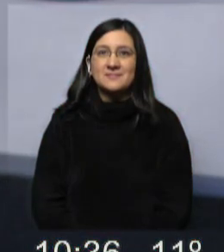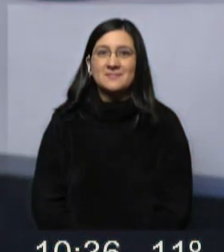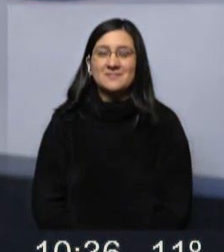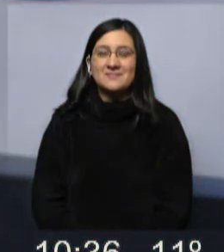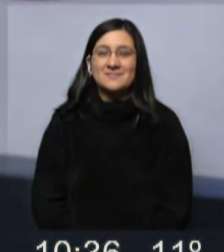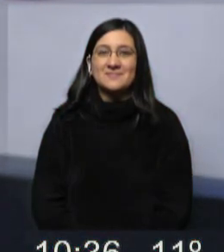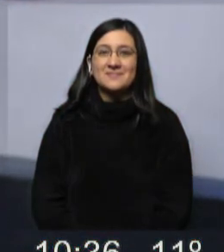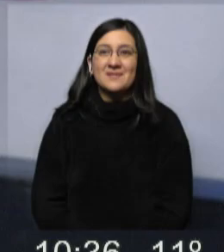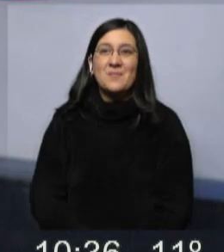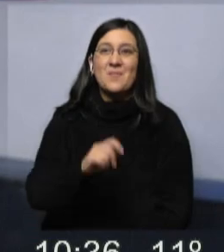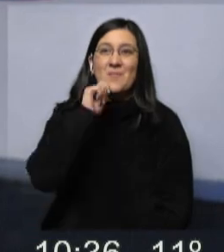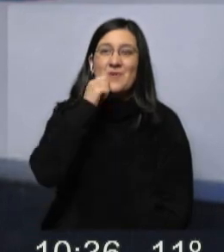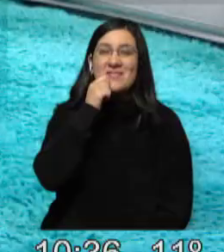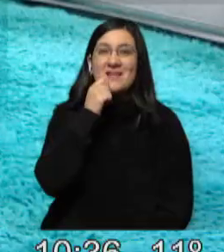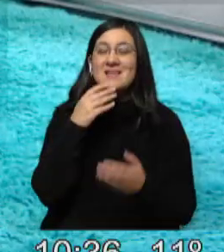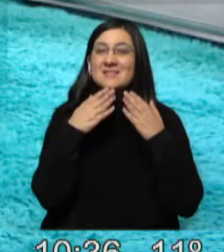Adorada, le hiciste una pregunta.